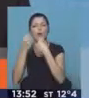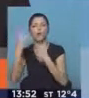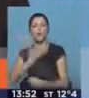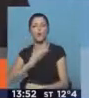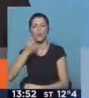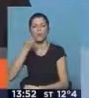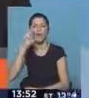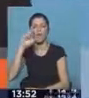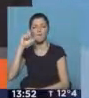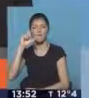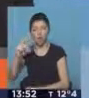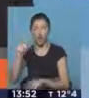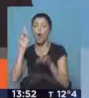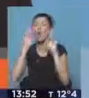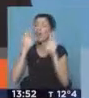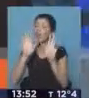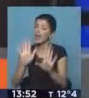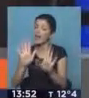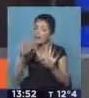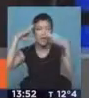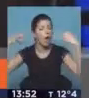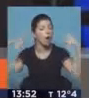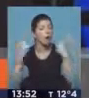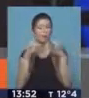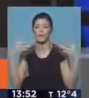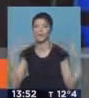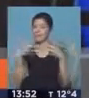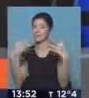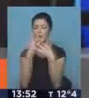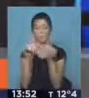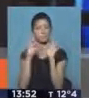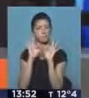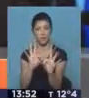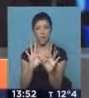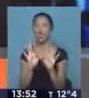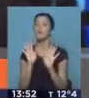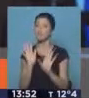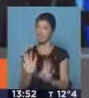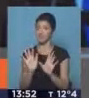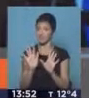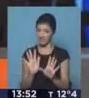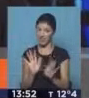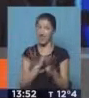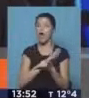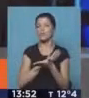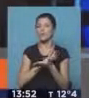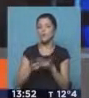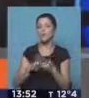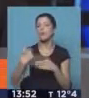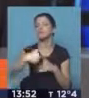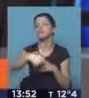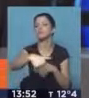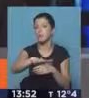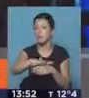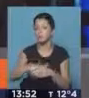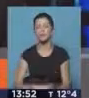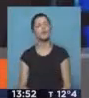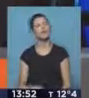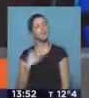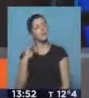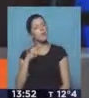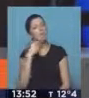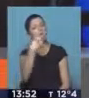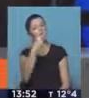armas, y a Michelle Bachelet, porque la peleó desde la clandestinidad en su momento contra el régimen de Pinochet. También tenemos a Gustavo Petro,